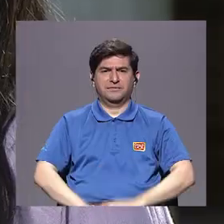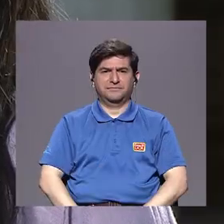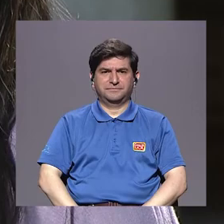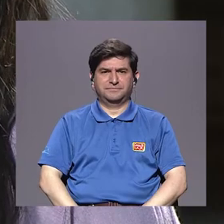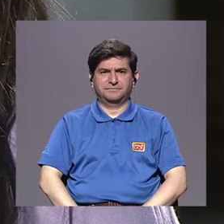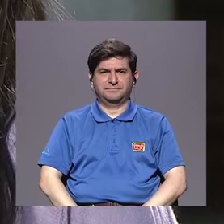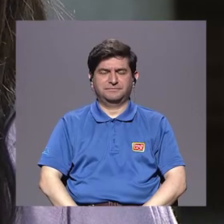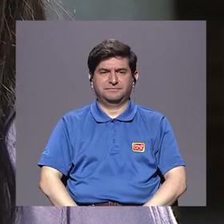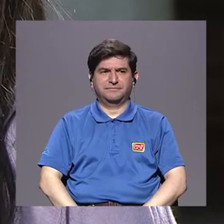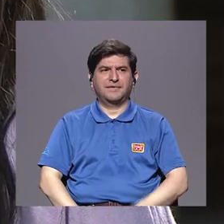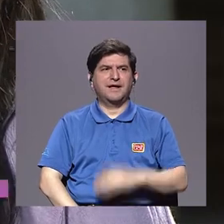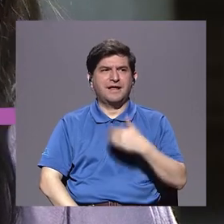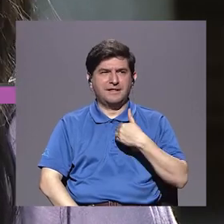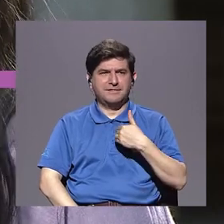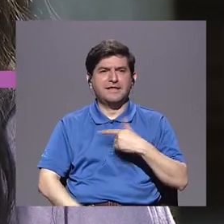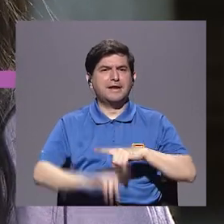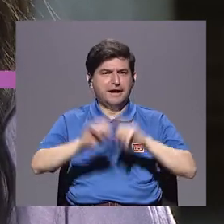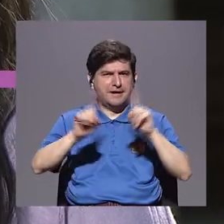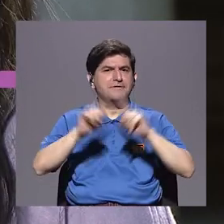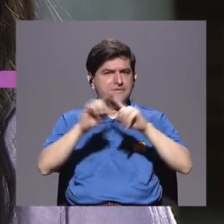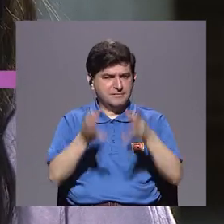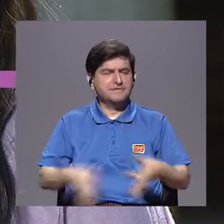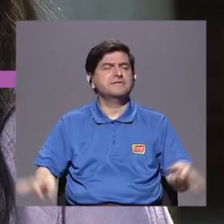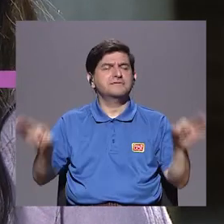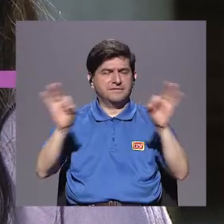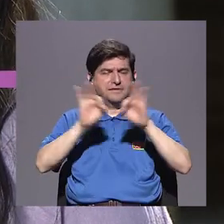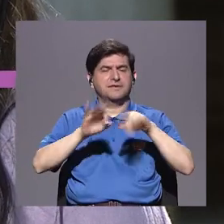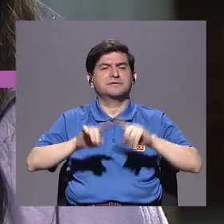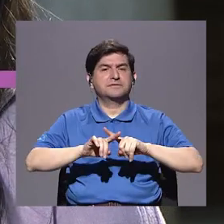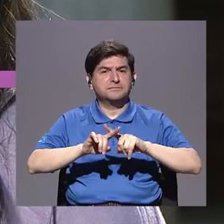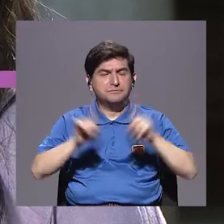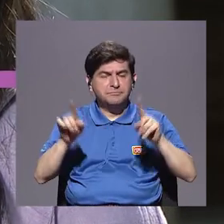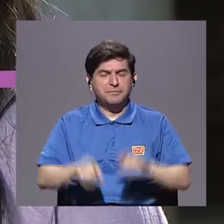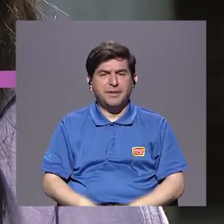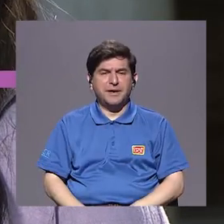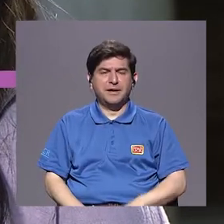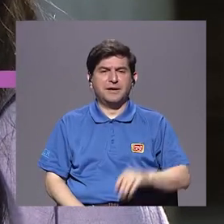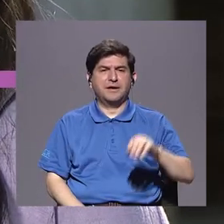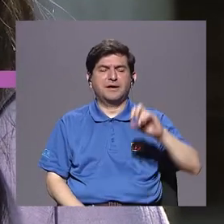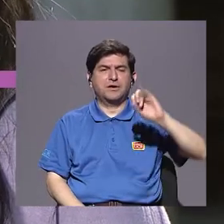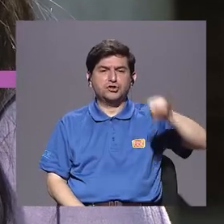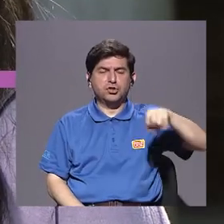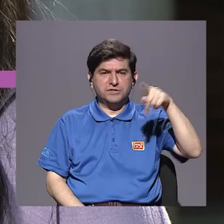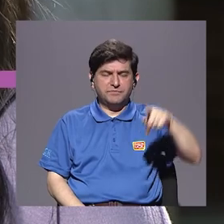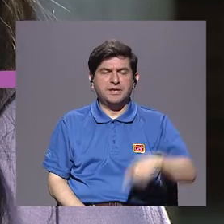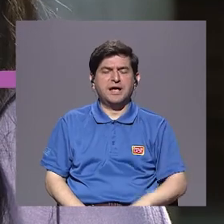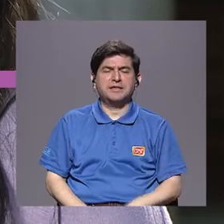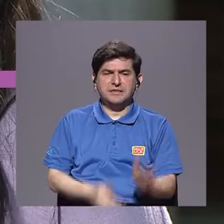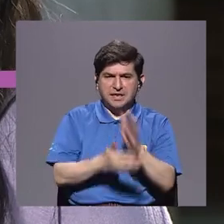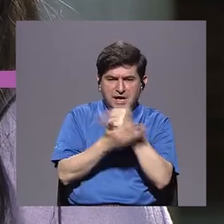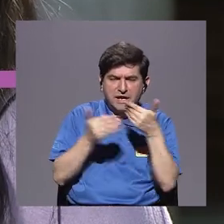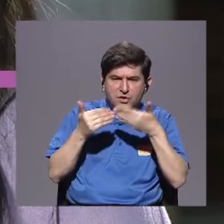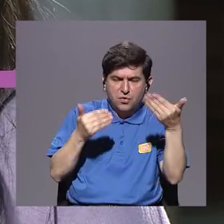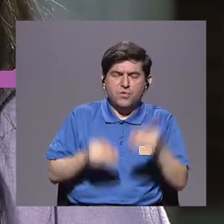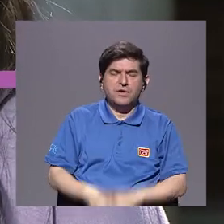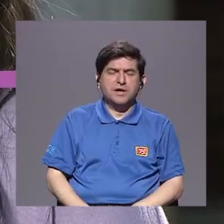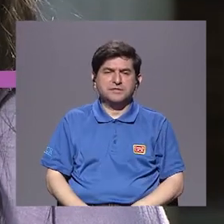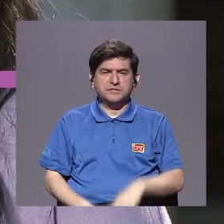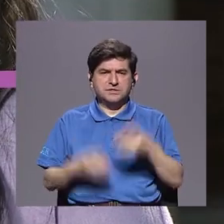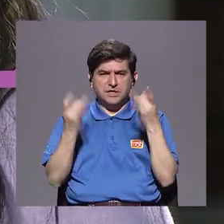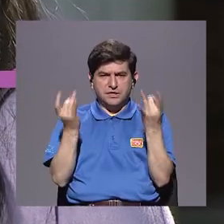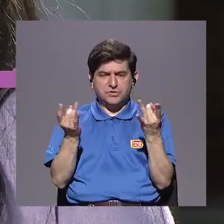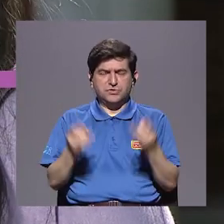diferencian? Tienen bastantes diferencias, pero Pilates tomó muchas cosas del yoga para crear el